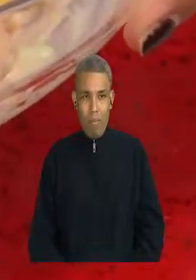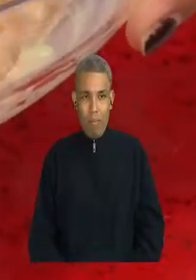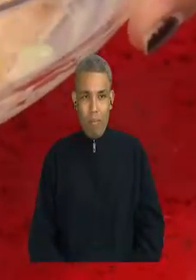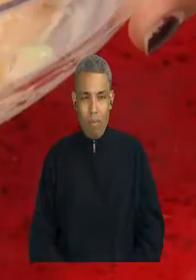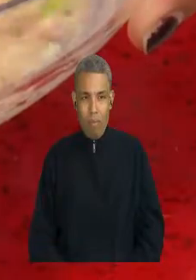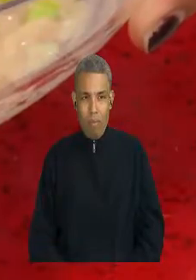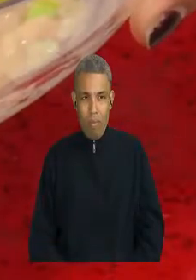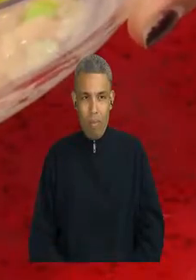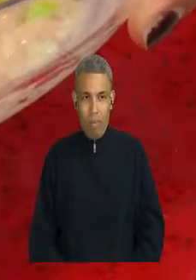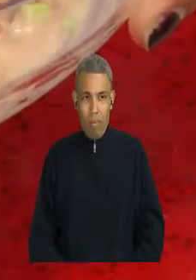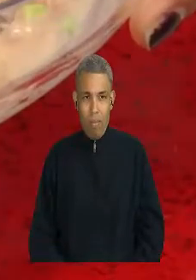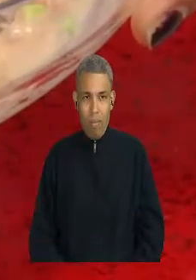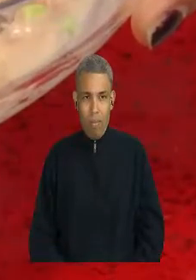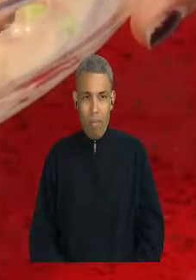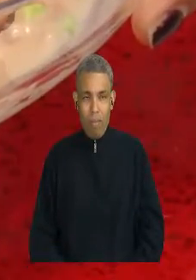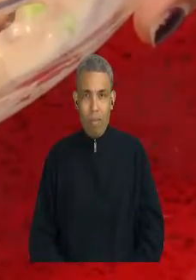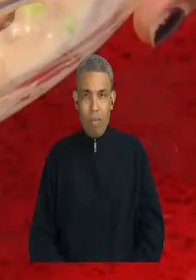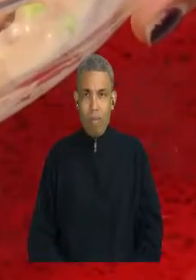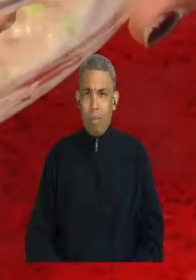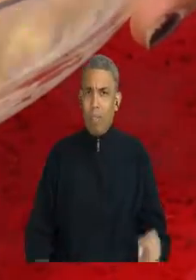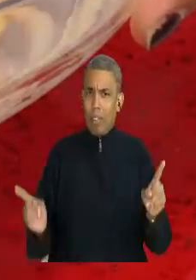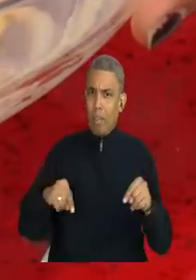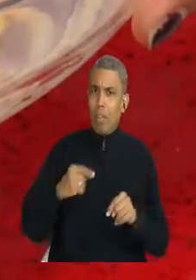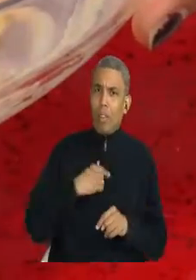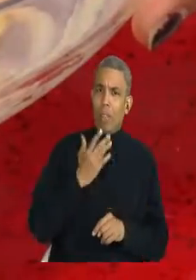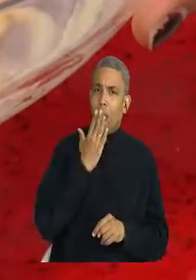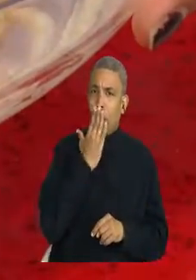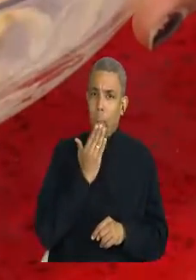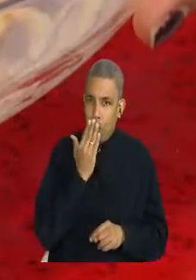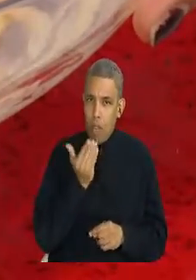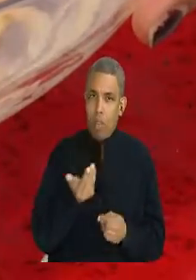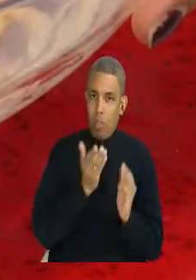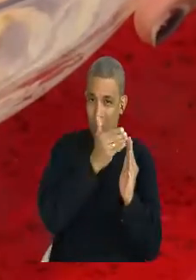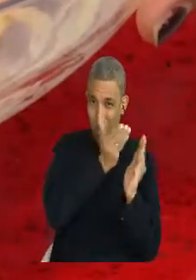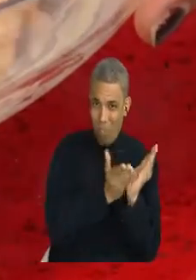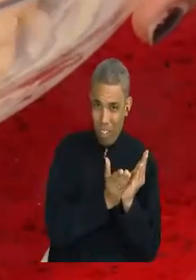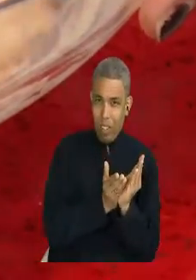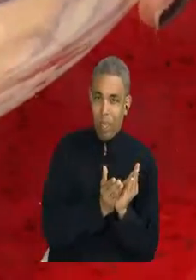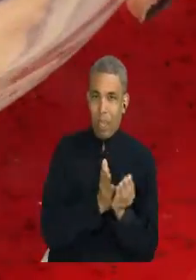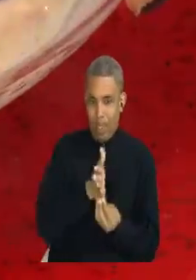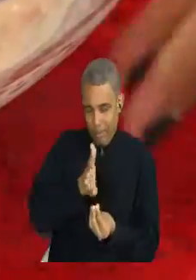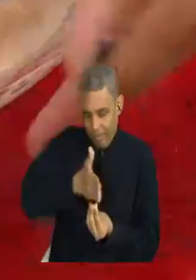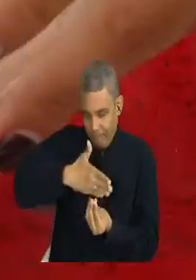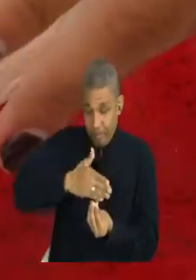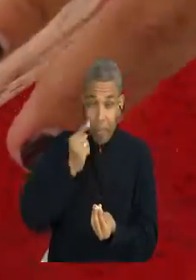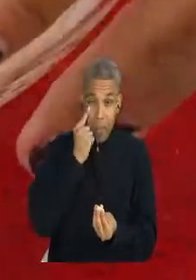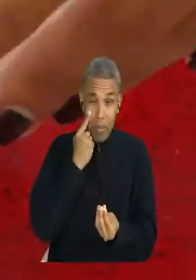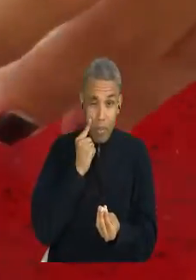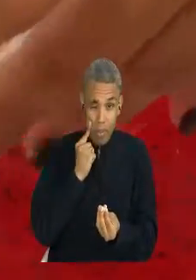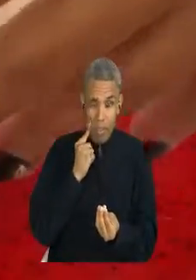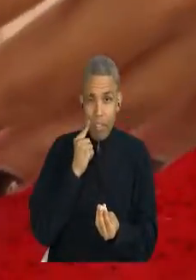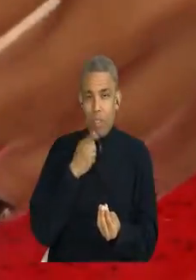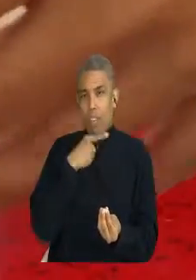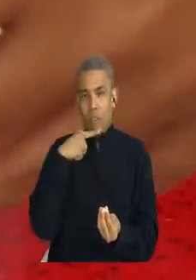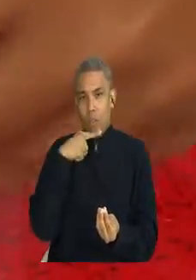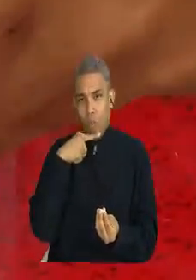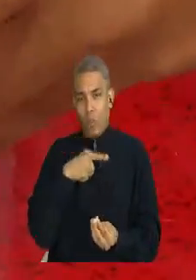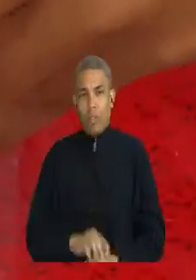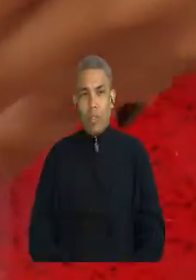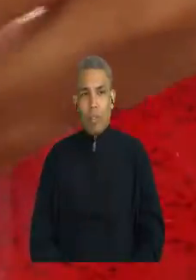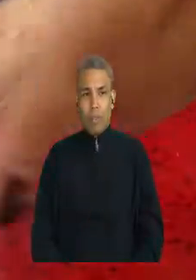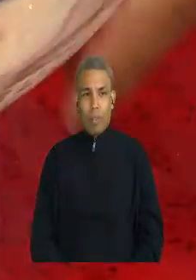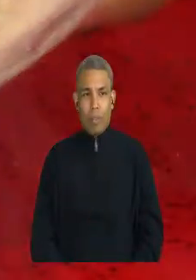por aquí, entonces, mango, aguacate y cebolla. Listo. Entonces por aquí voy a retirar esta agua. Y en nuestro